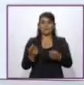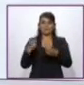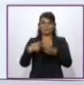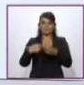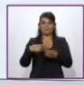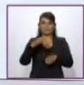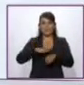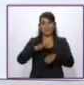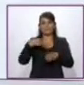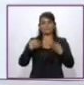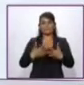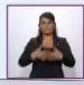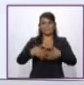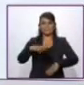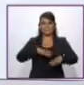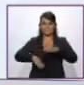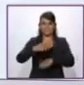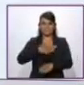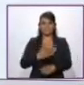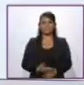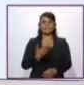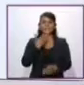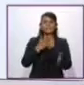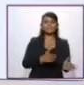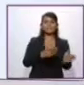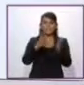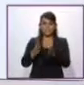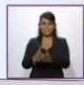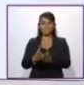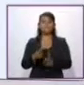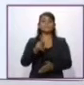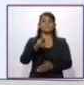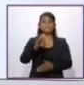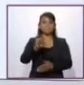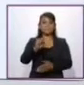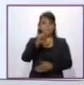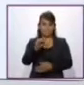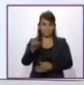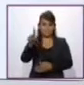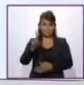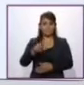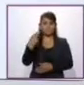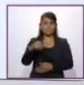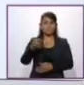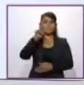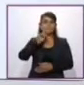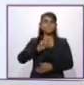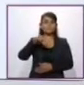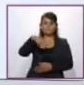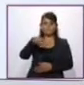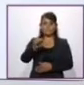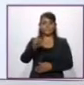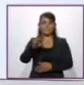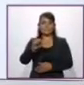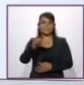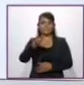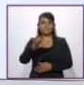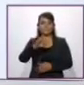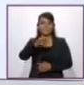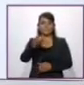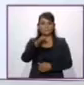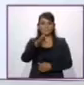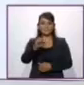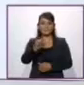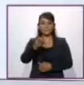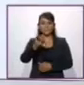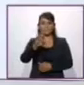candidata. Ahora escucharemos a la candidata del PES, a María de Jesús Ibarra Silva. La pregunta es